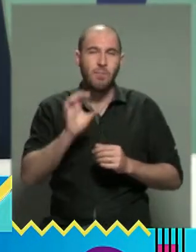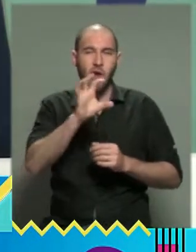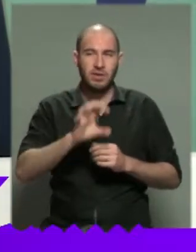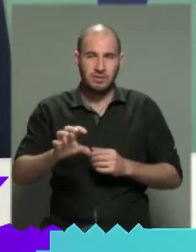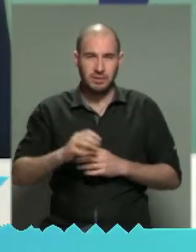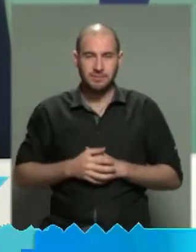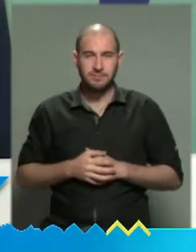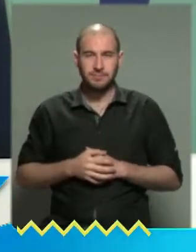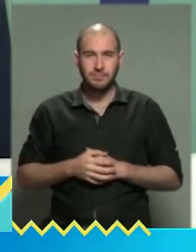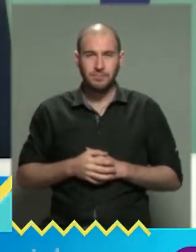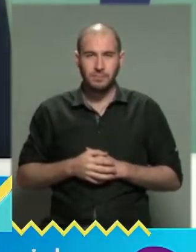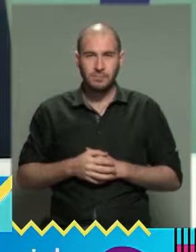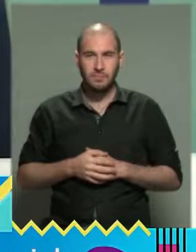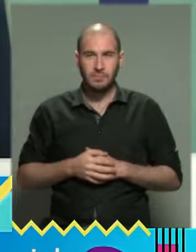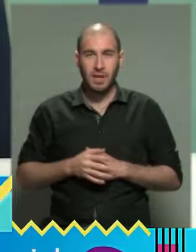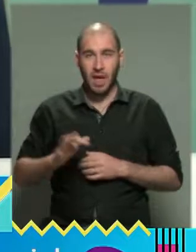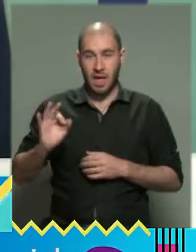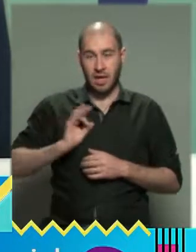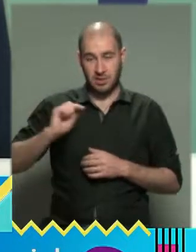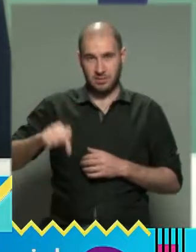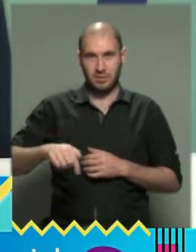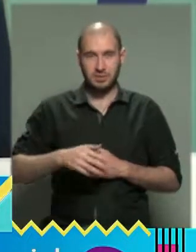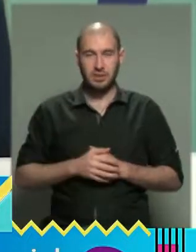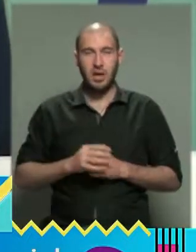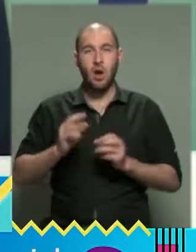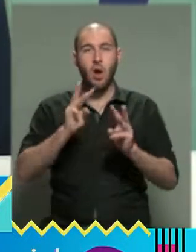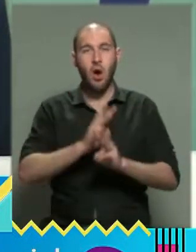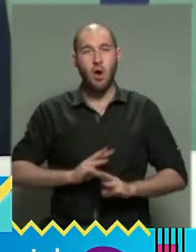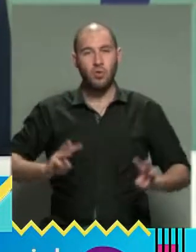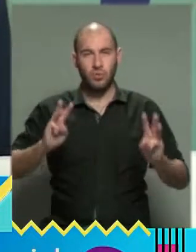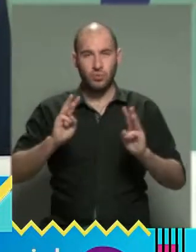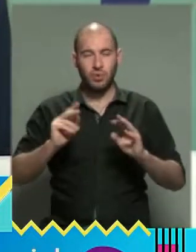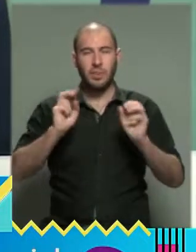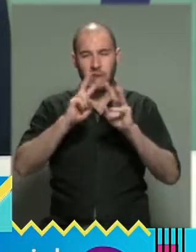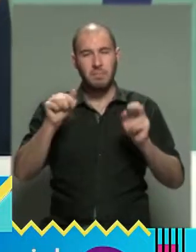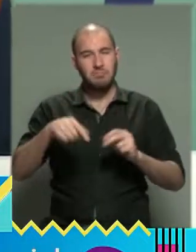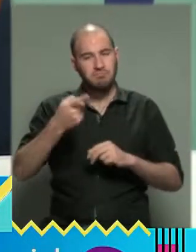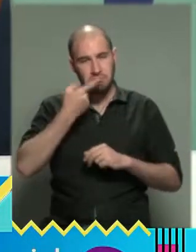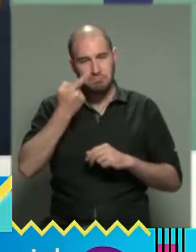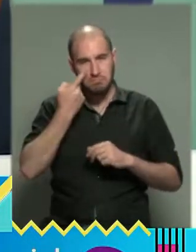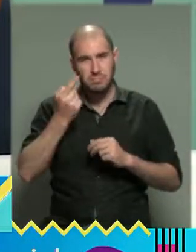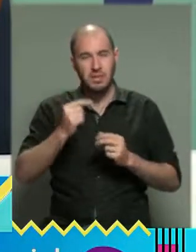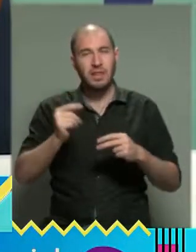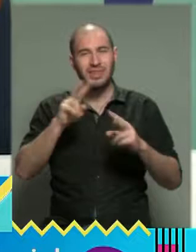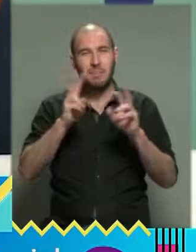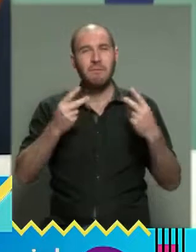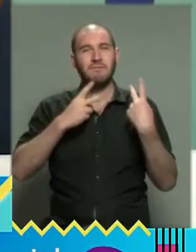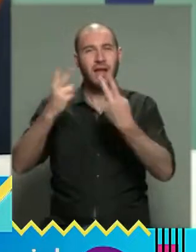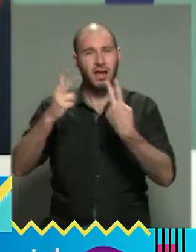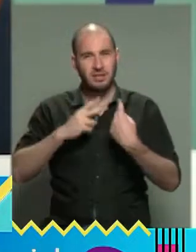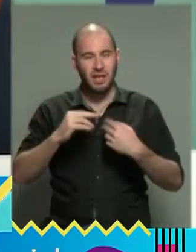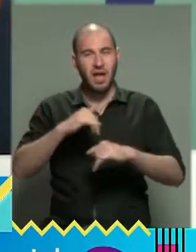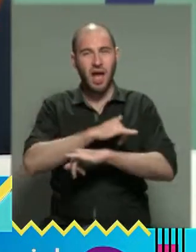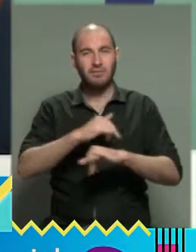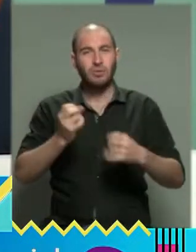provincias. Este año la ONU, este tema tan interesante que es la inmigración, lo proclama